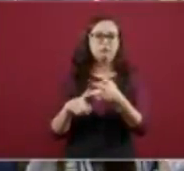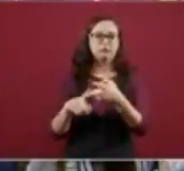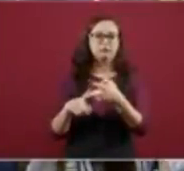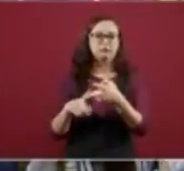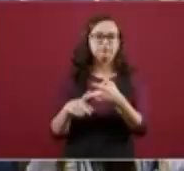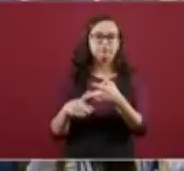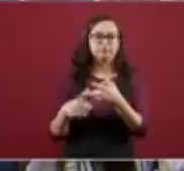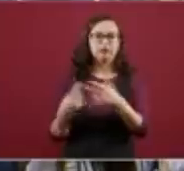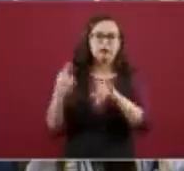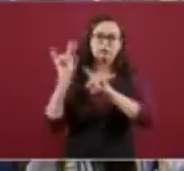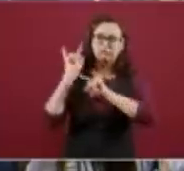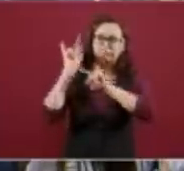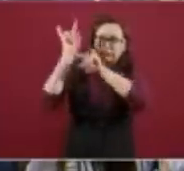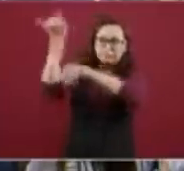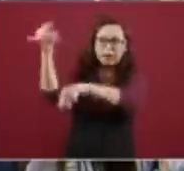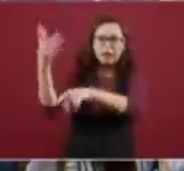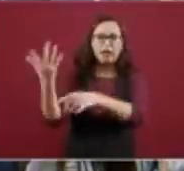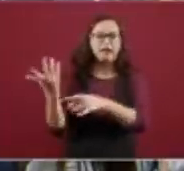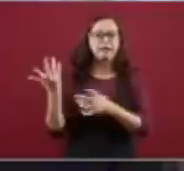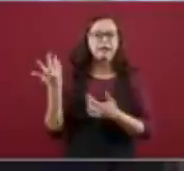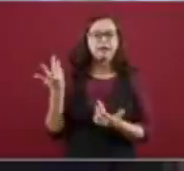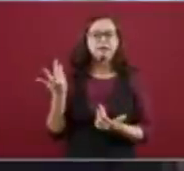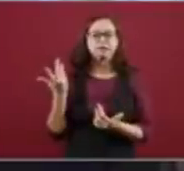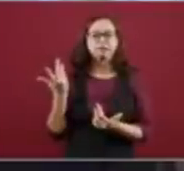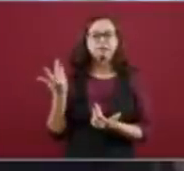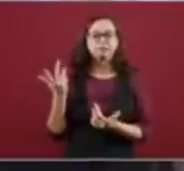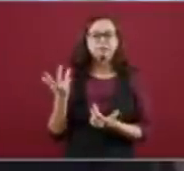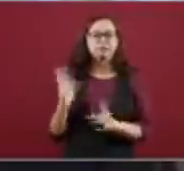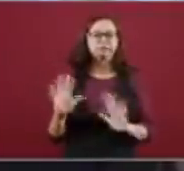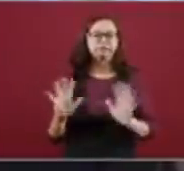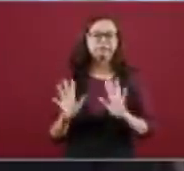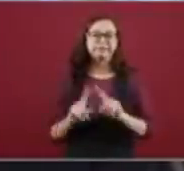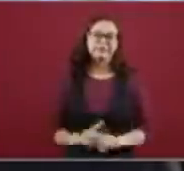o segundos pisos, ¿sí?